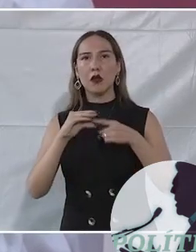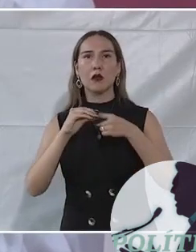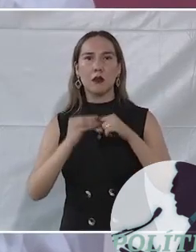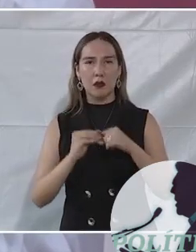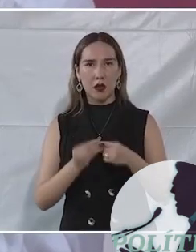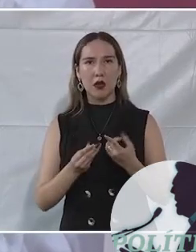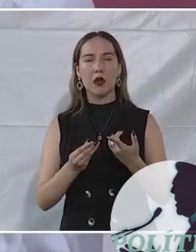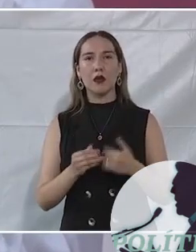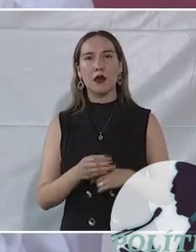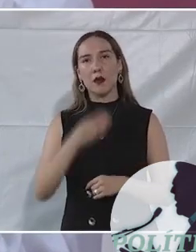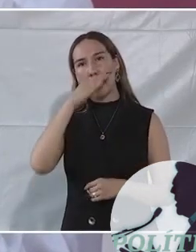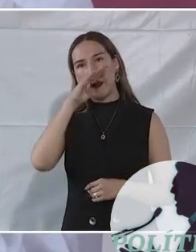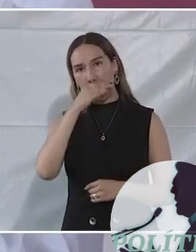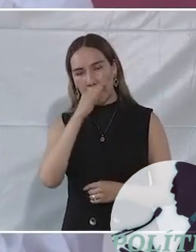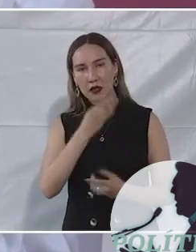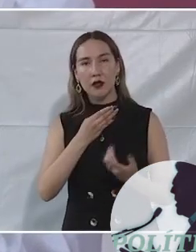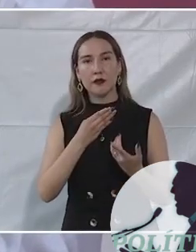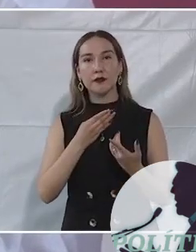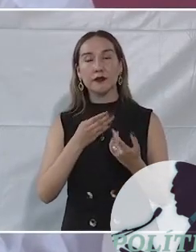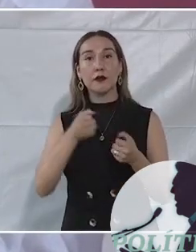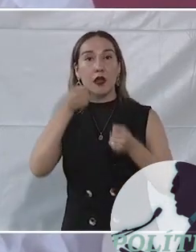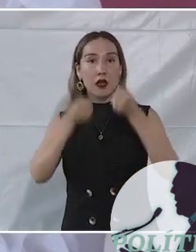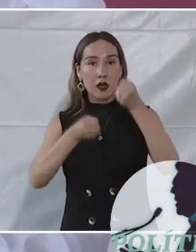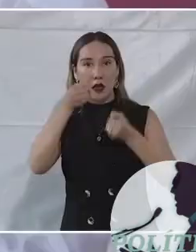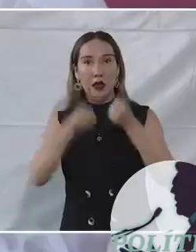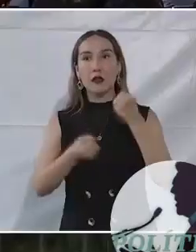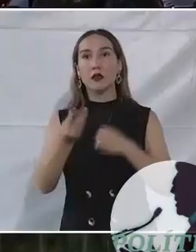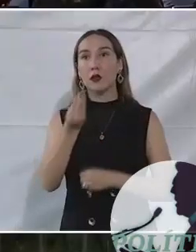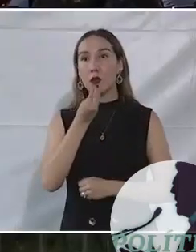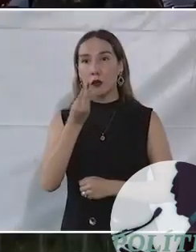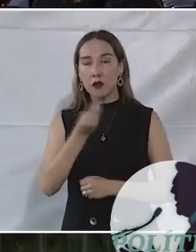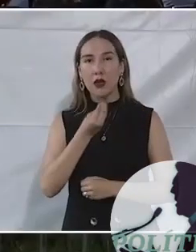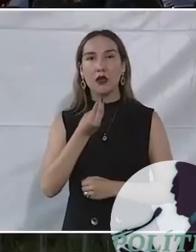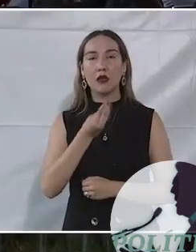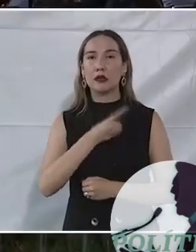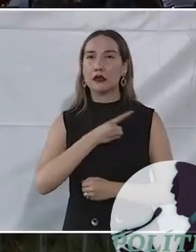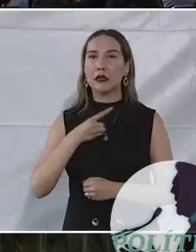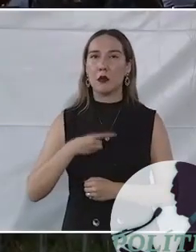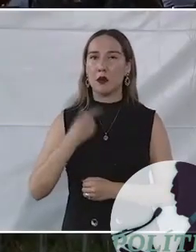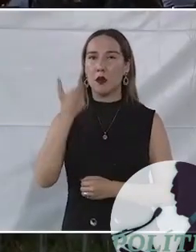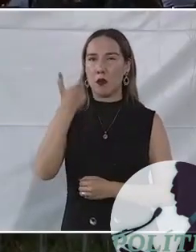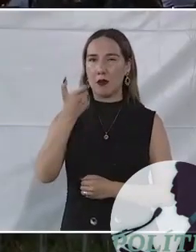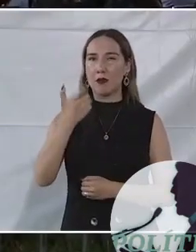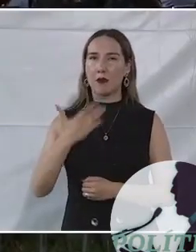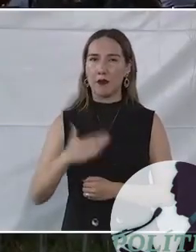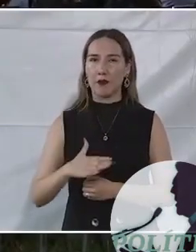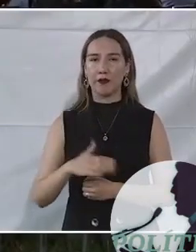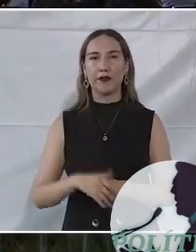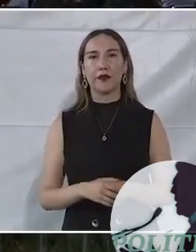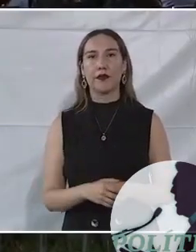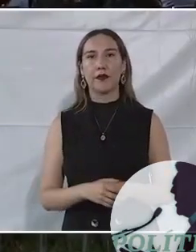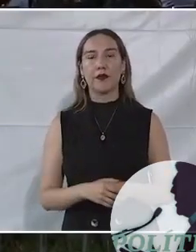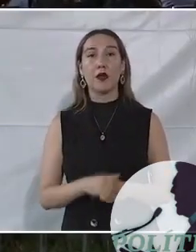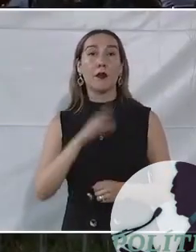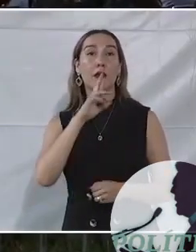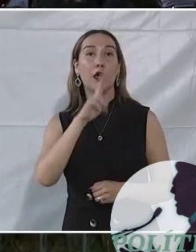leche, para los que producen alimentos, precios de garantía. Vamos también